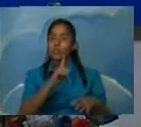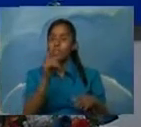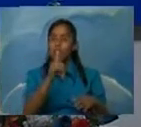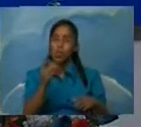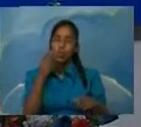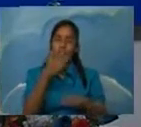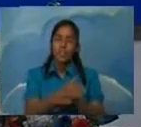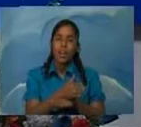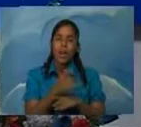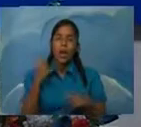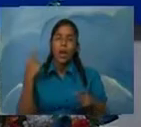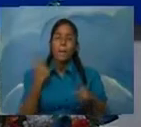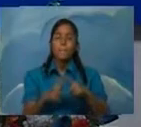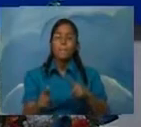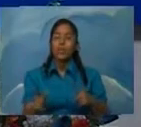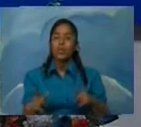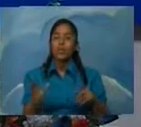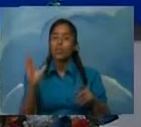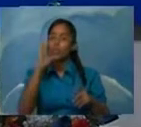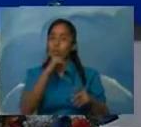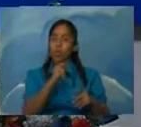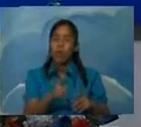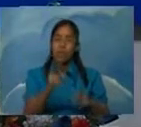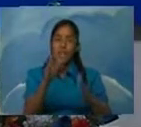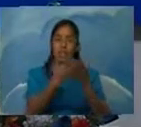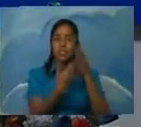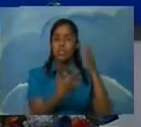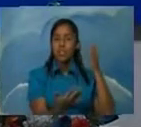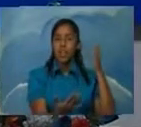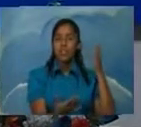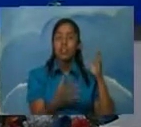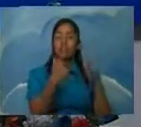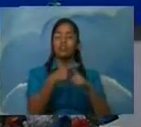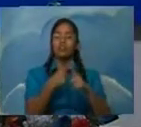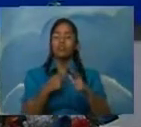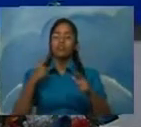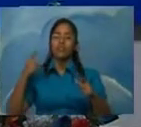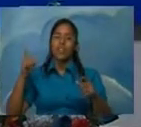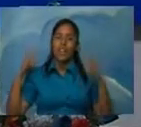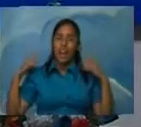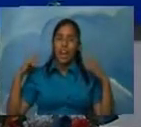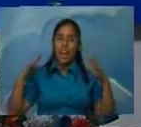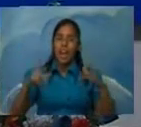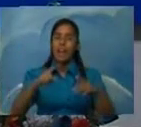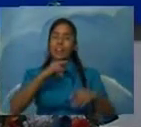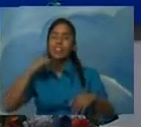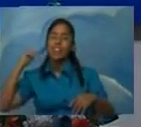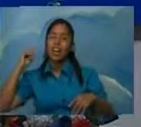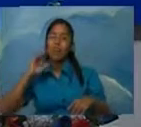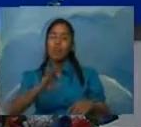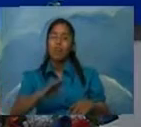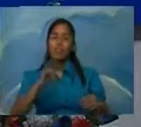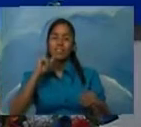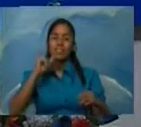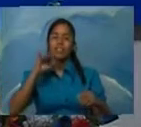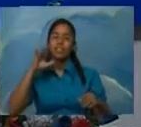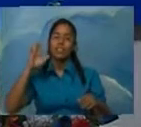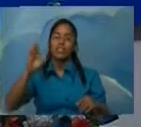no estaba, entraba, donde no estaba la señal de la sangre, entraba el ángel de la muerte